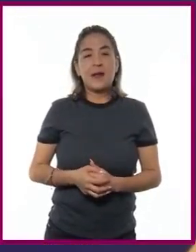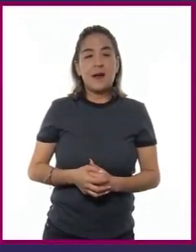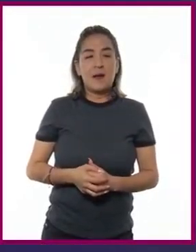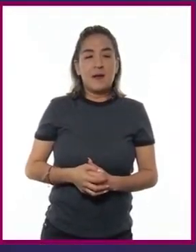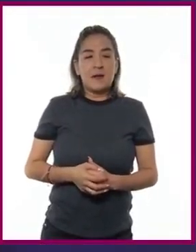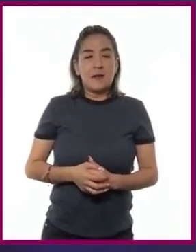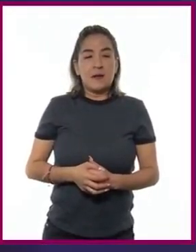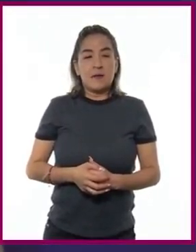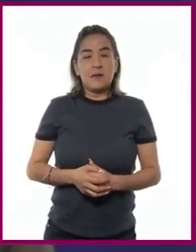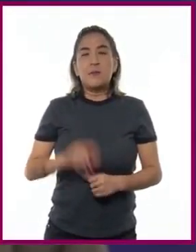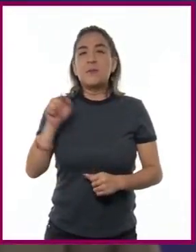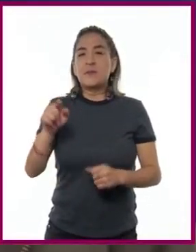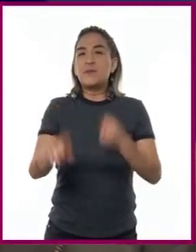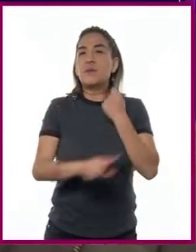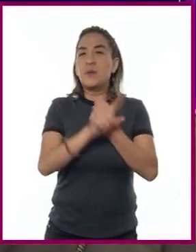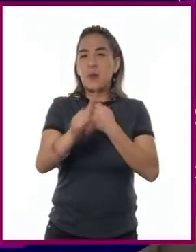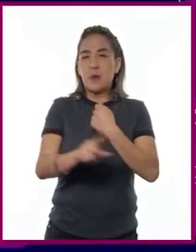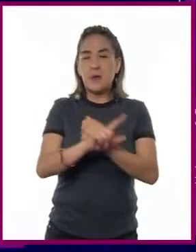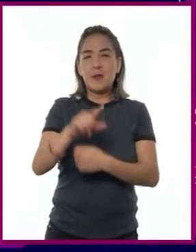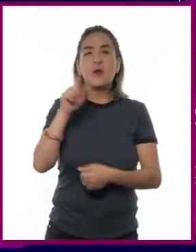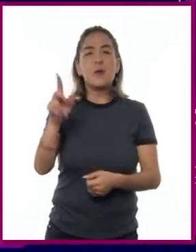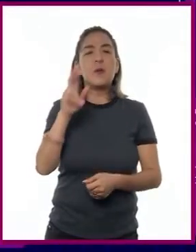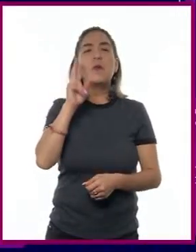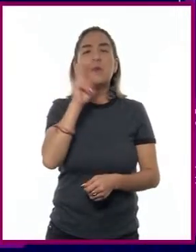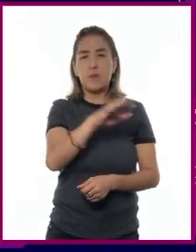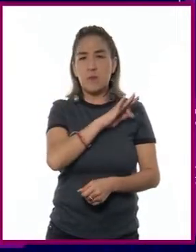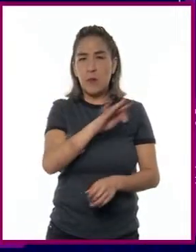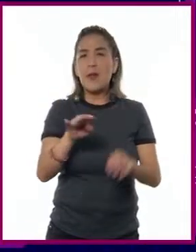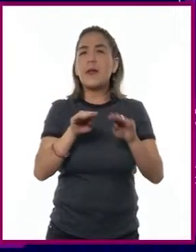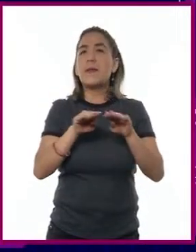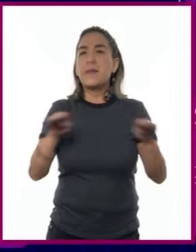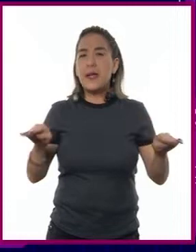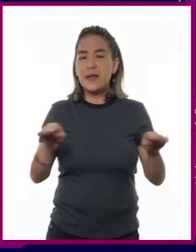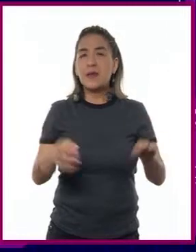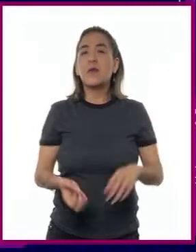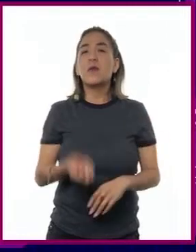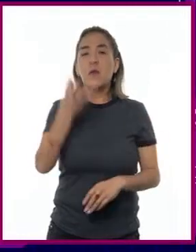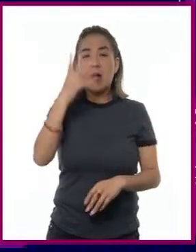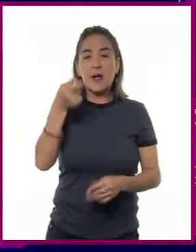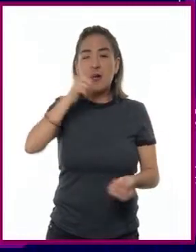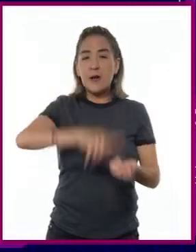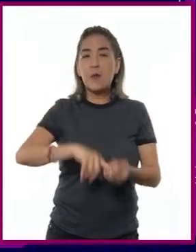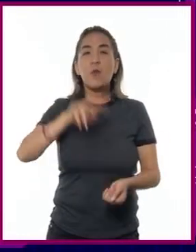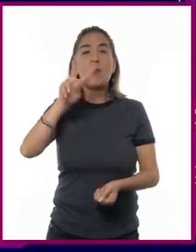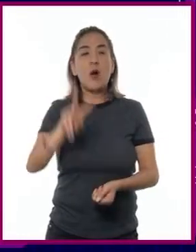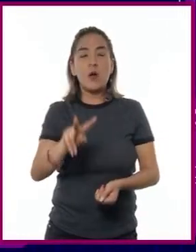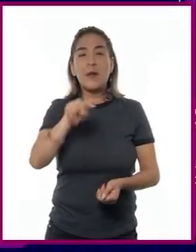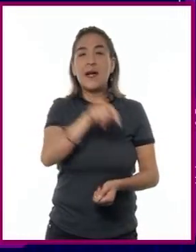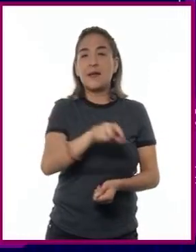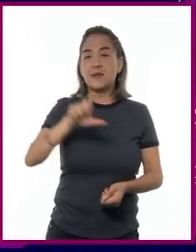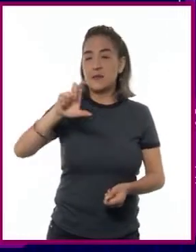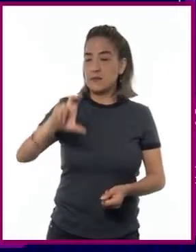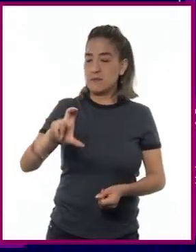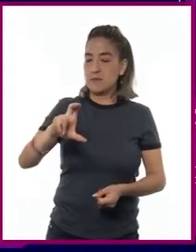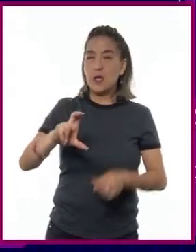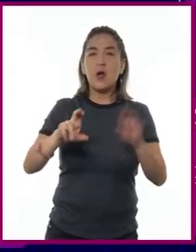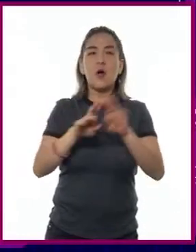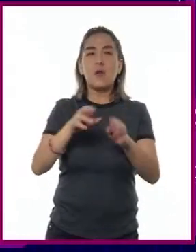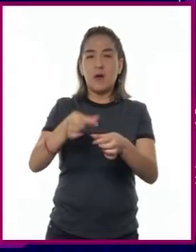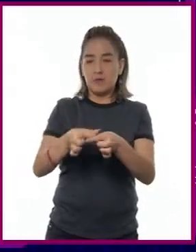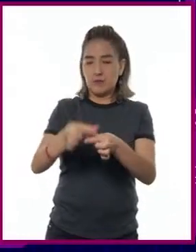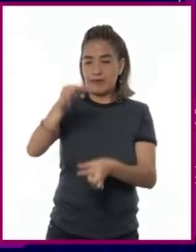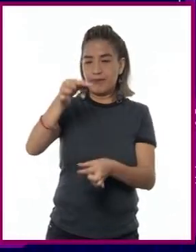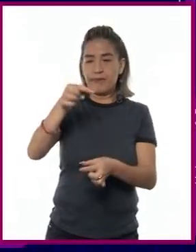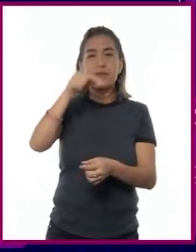En el caso del problema, se puede medir el máximo volumen de recipientes cilíndricos rectos que puede